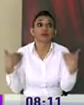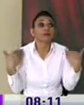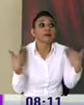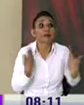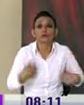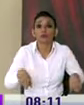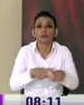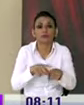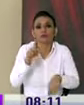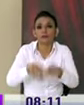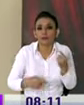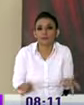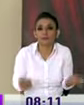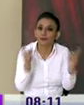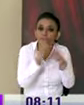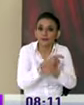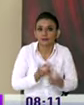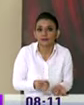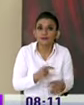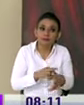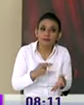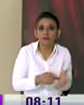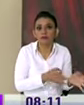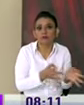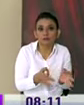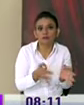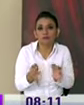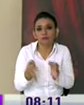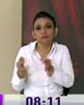eso implica postergar o prorrogar